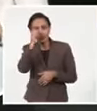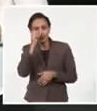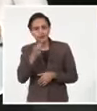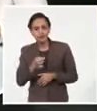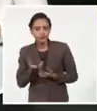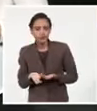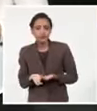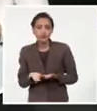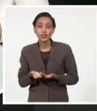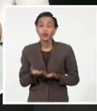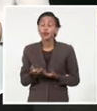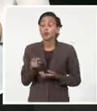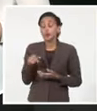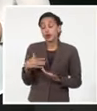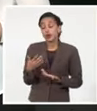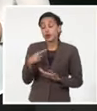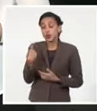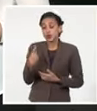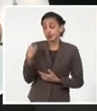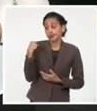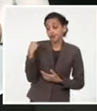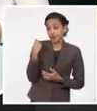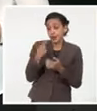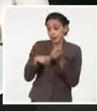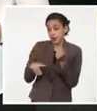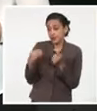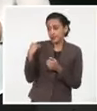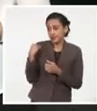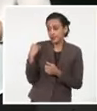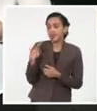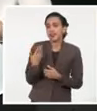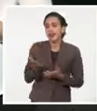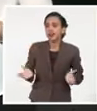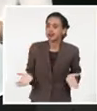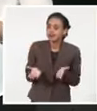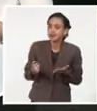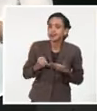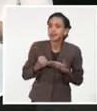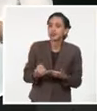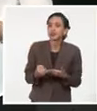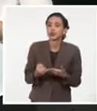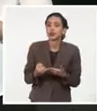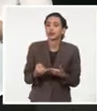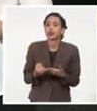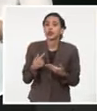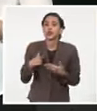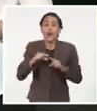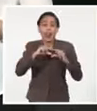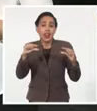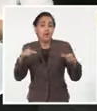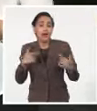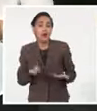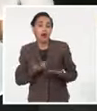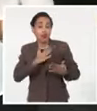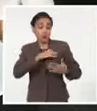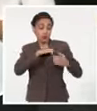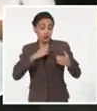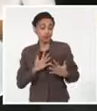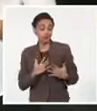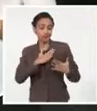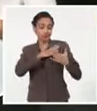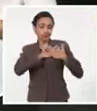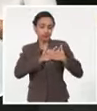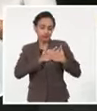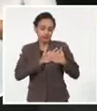a través del llamado que se nos hizo en la provincia, de sumarnos también a esa convocatoria, bajo el lema "con las manos y el corazón saldremos adelante", también